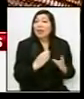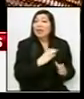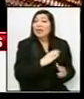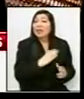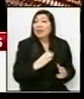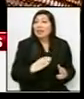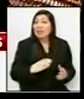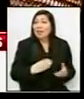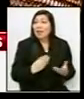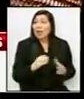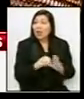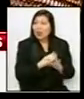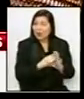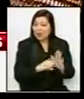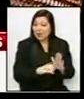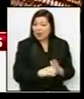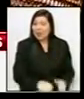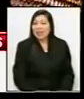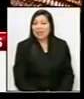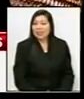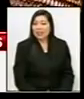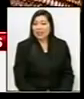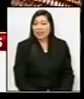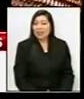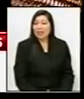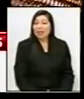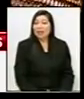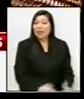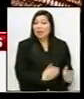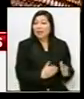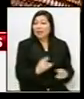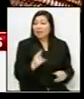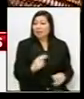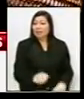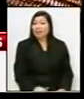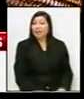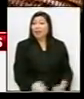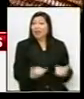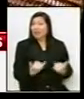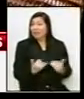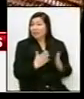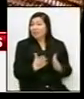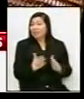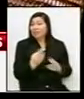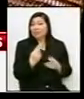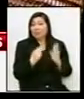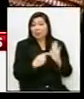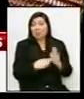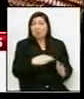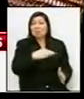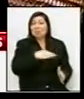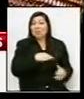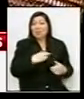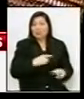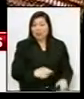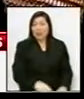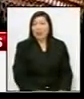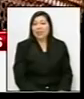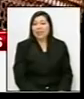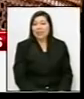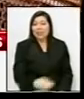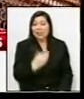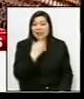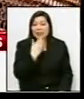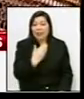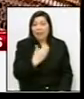son elementos constitutivos de una organización criminal. Eso lo va a terminar de corroborar el Ministerio Público, presidente.